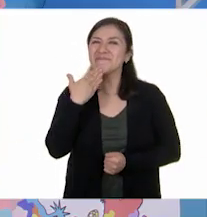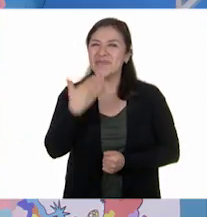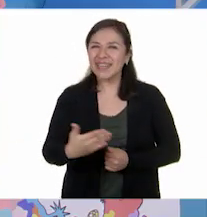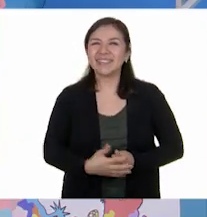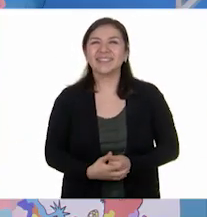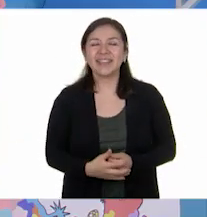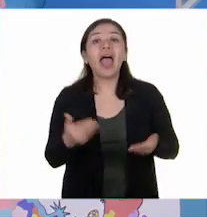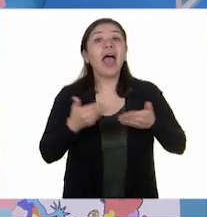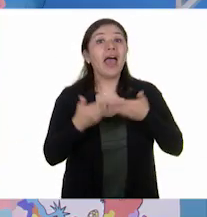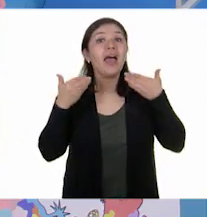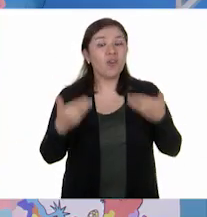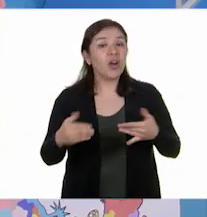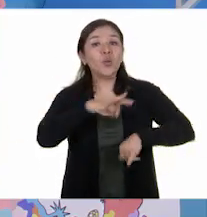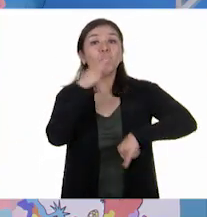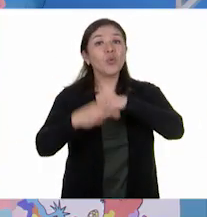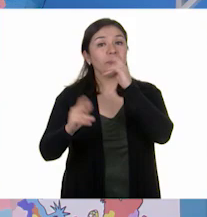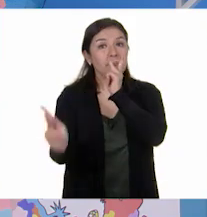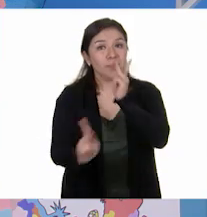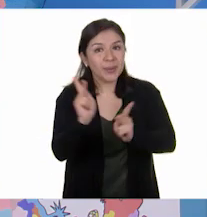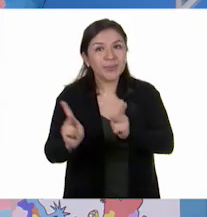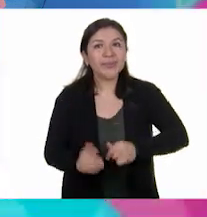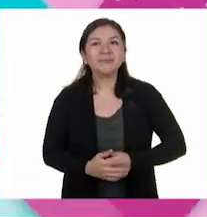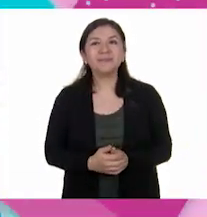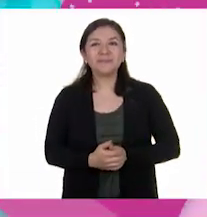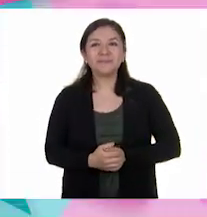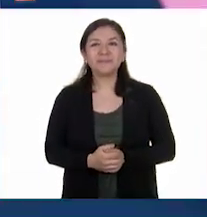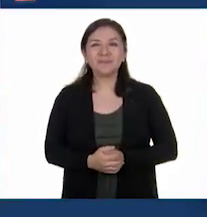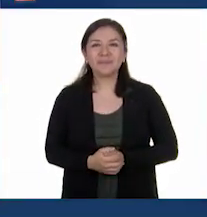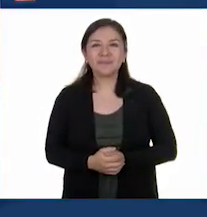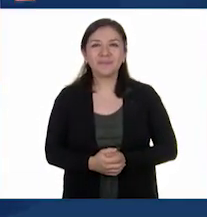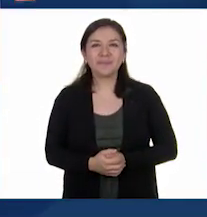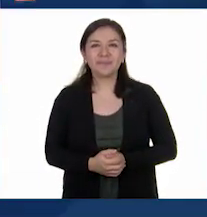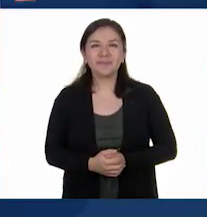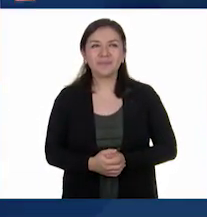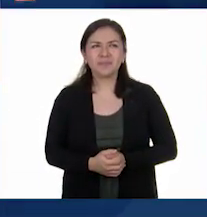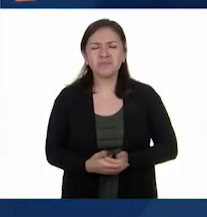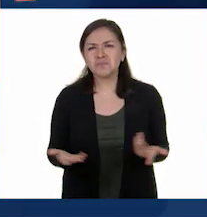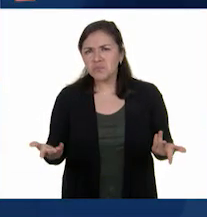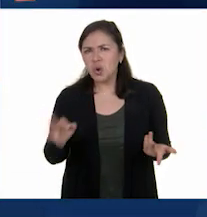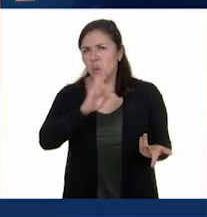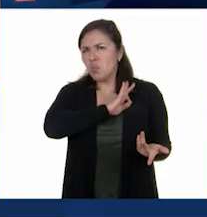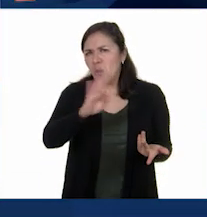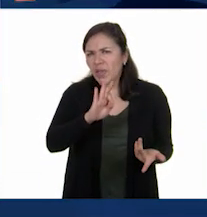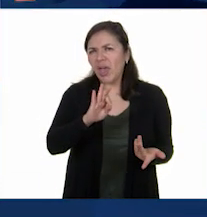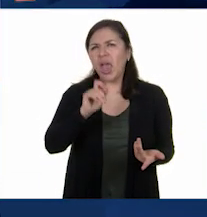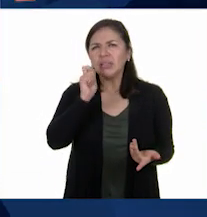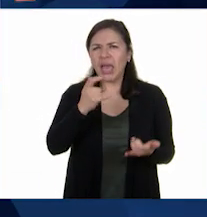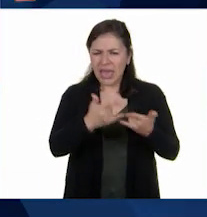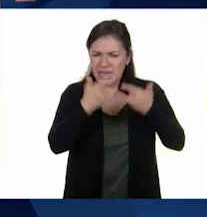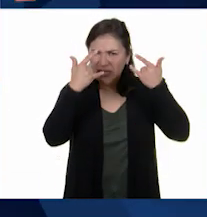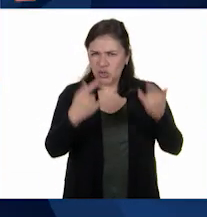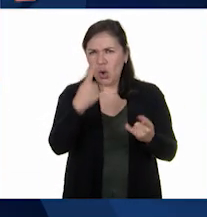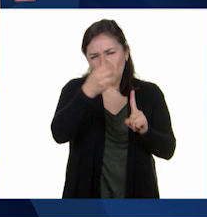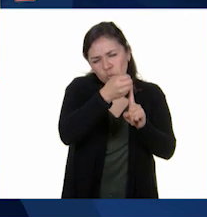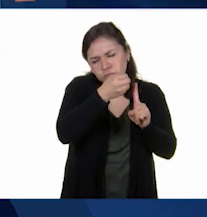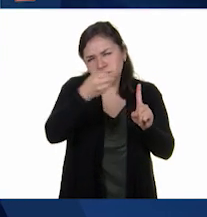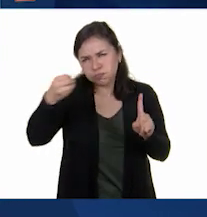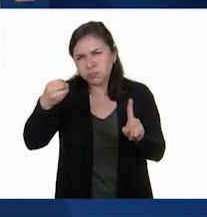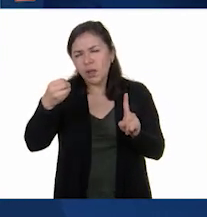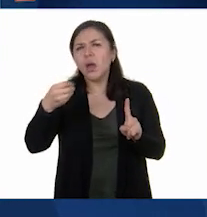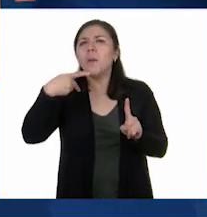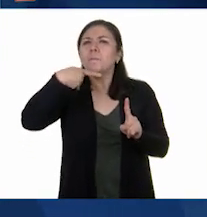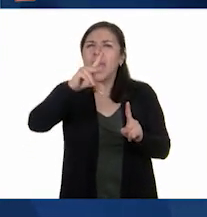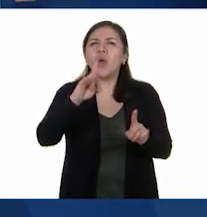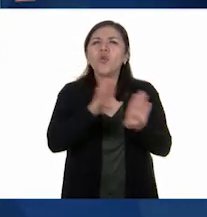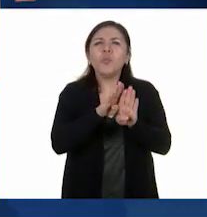sí, llegamos a la última pregunta. María, ¿pueden existir diferentes versiones sobre un mismo